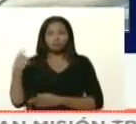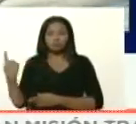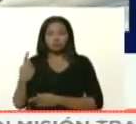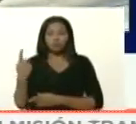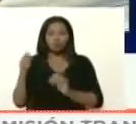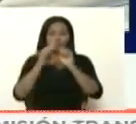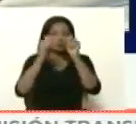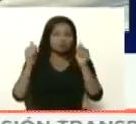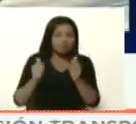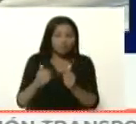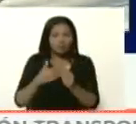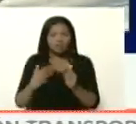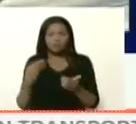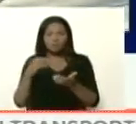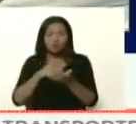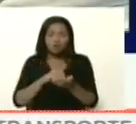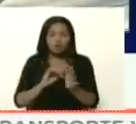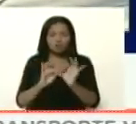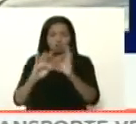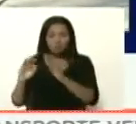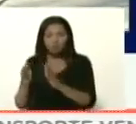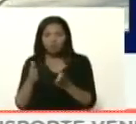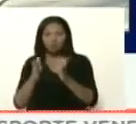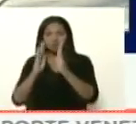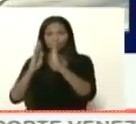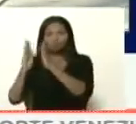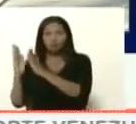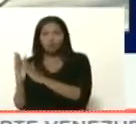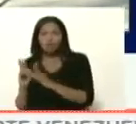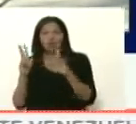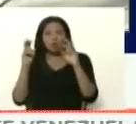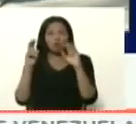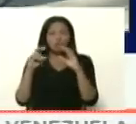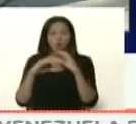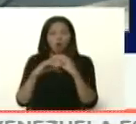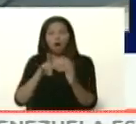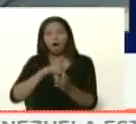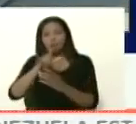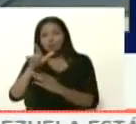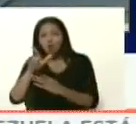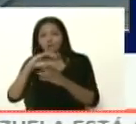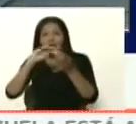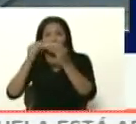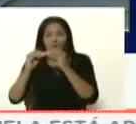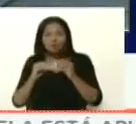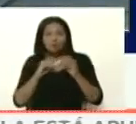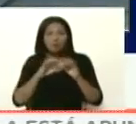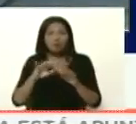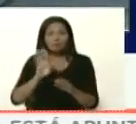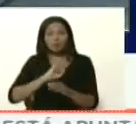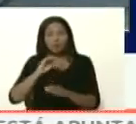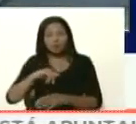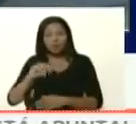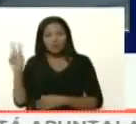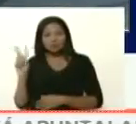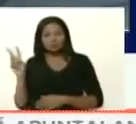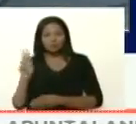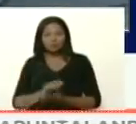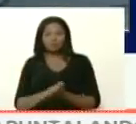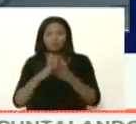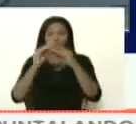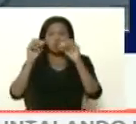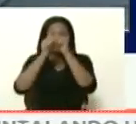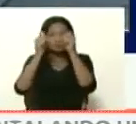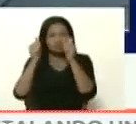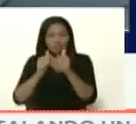sistema, estableciendo pues la construcción de nuevas aeronaves, nuevos repuestos con mano de obra venezolana y todo el sistema